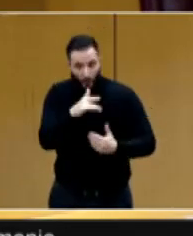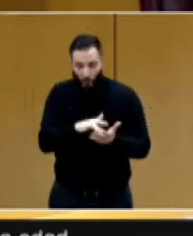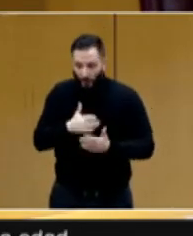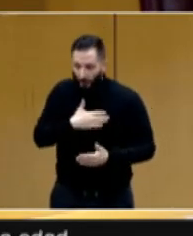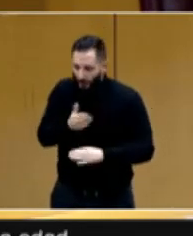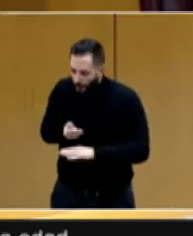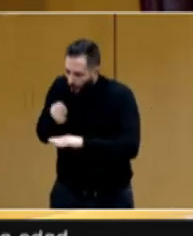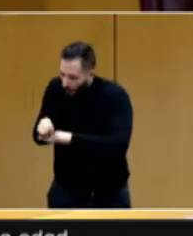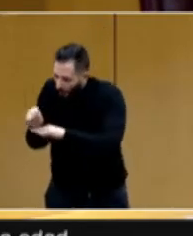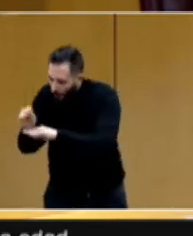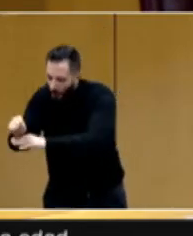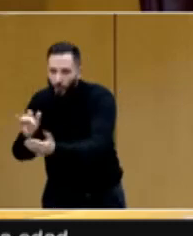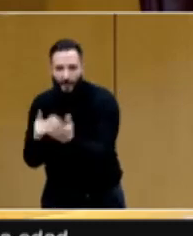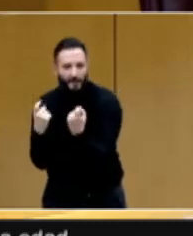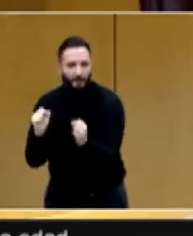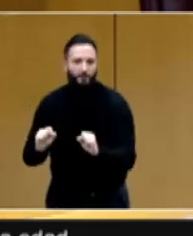subsistir